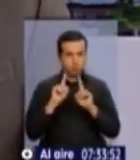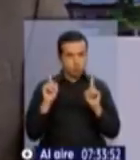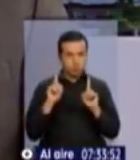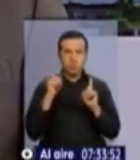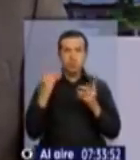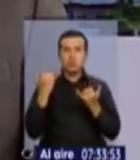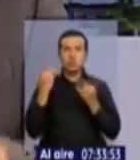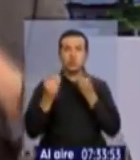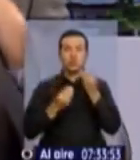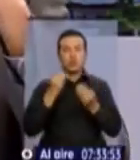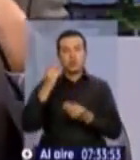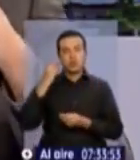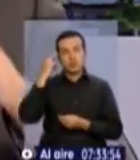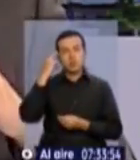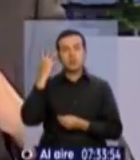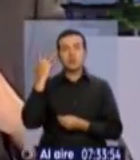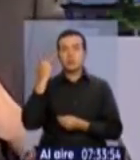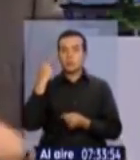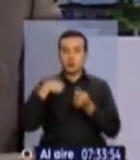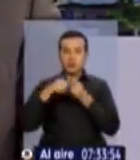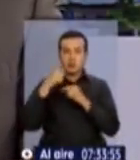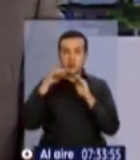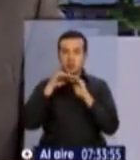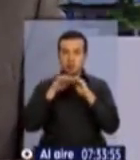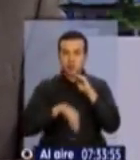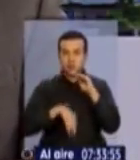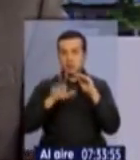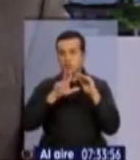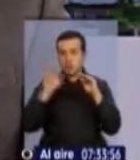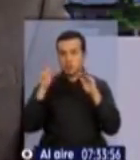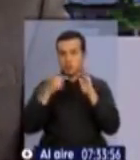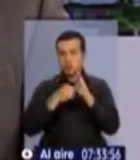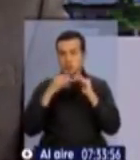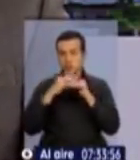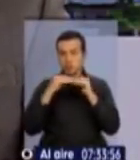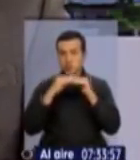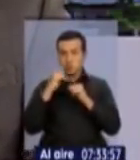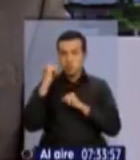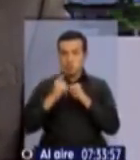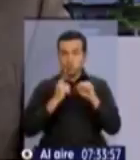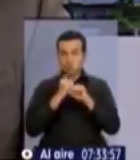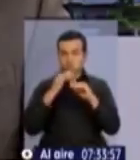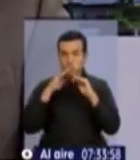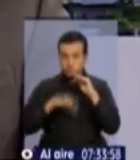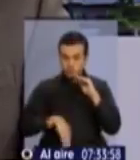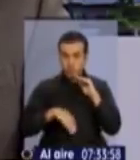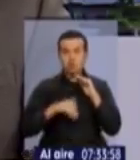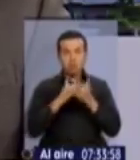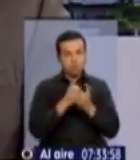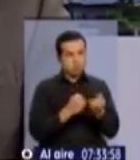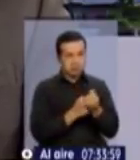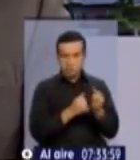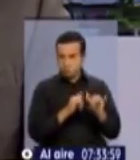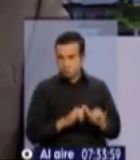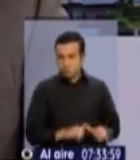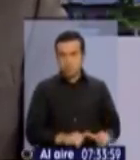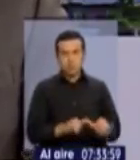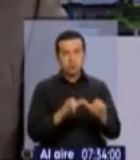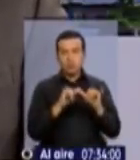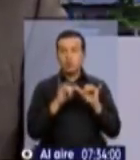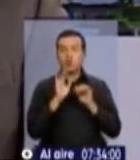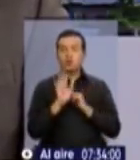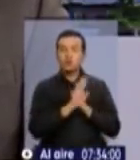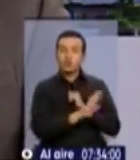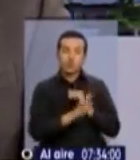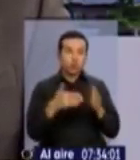de para ventas menores de 300 mil de dólares al año si mantengo ese beneficio en procura de no afectar ese sector que también